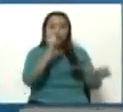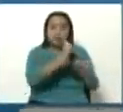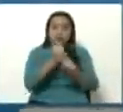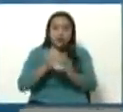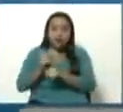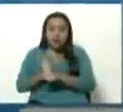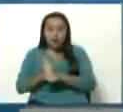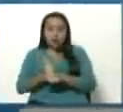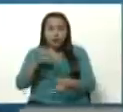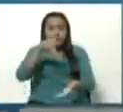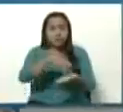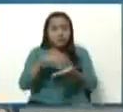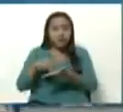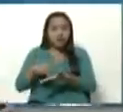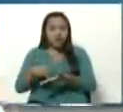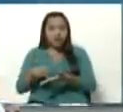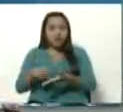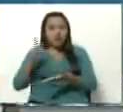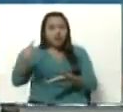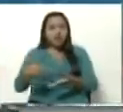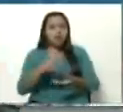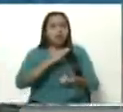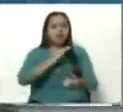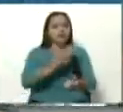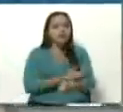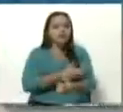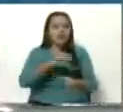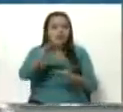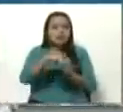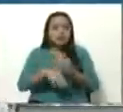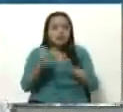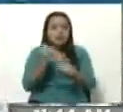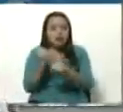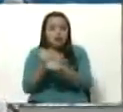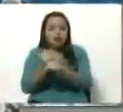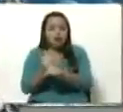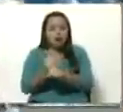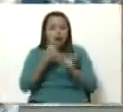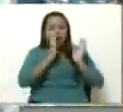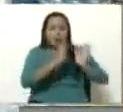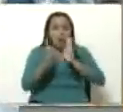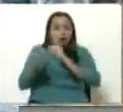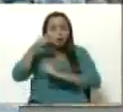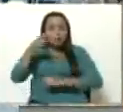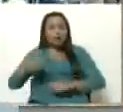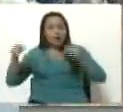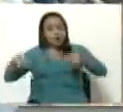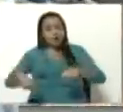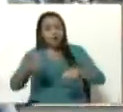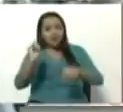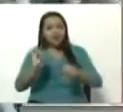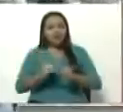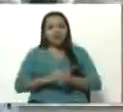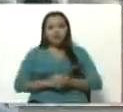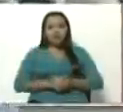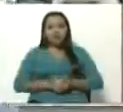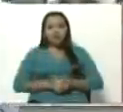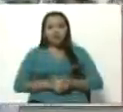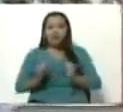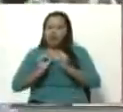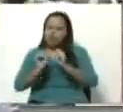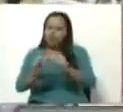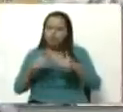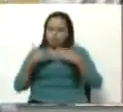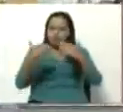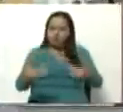la capacidad de sus fuerzas productivas, la capacidad de su pueblo organizado. Y aquí estamos para seguir